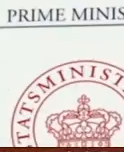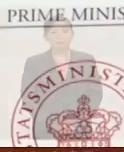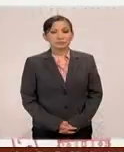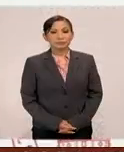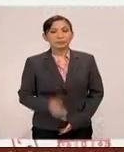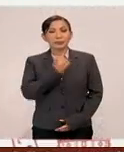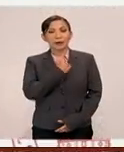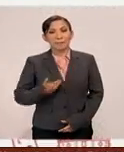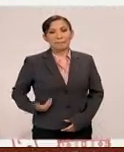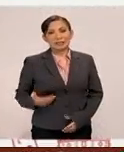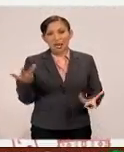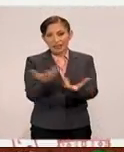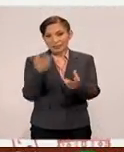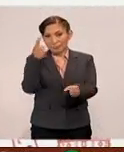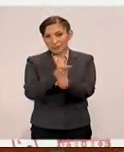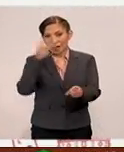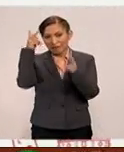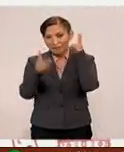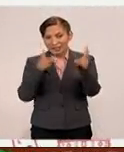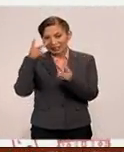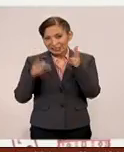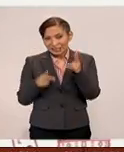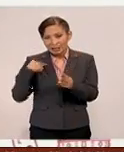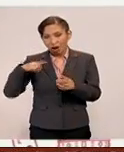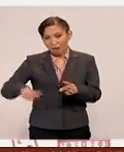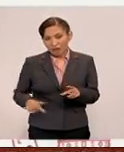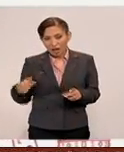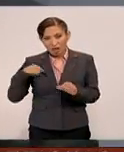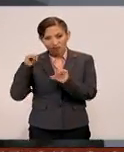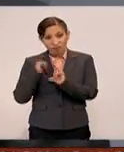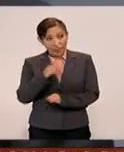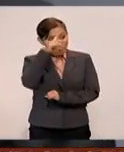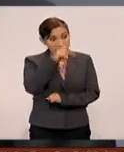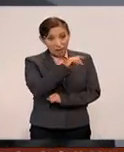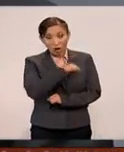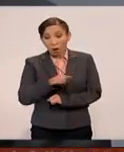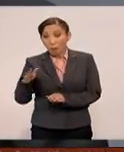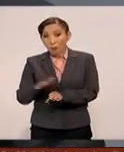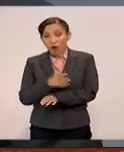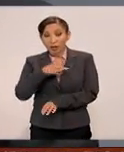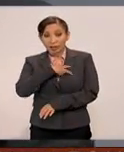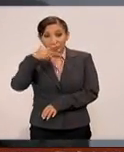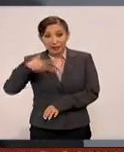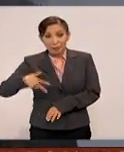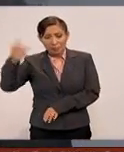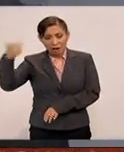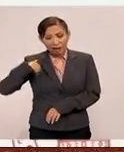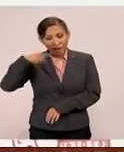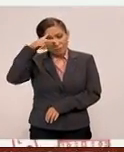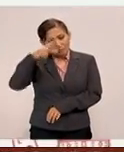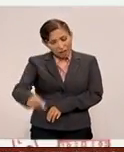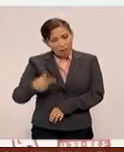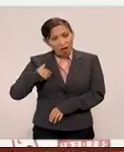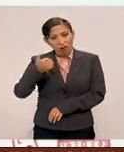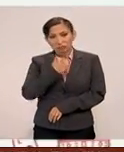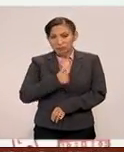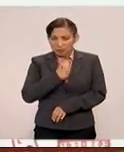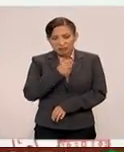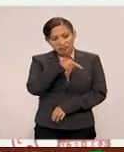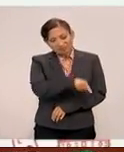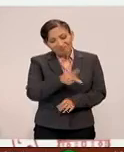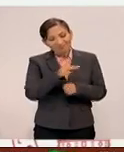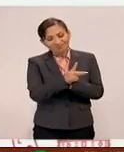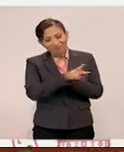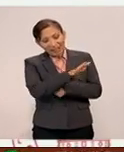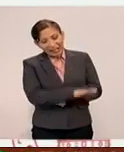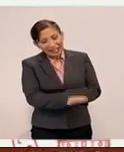El presidente realiza la primera visita de Estado de un mandatario mexicano por Dinamarca. México, lamentablemente, es uno de los